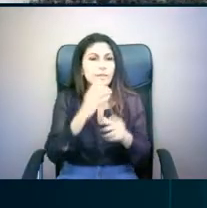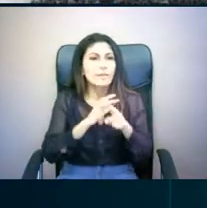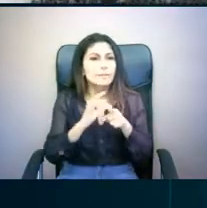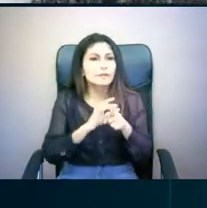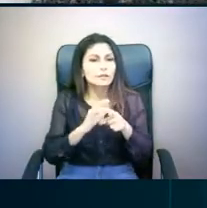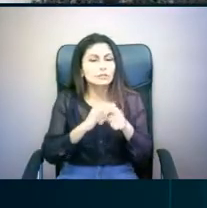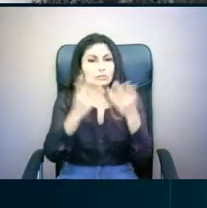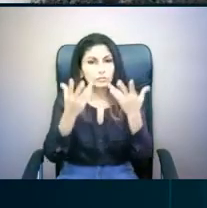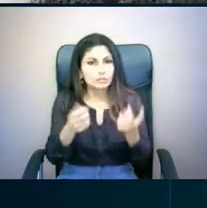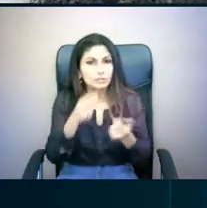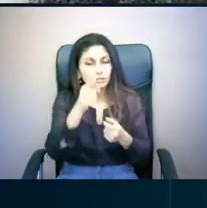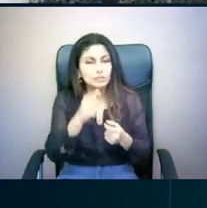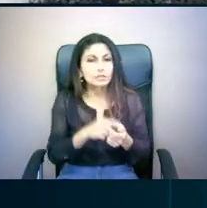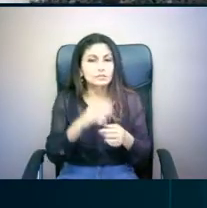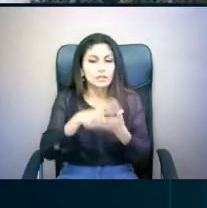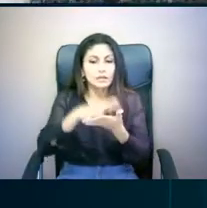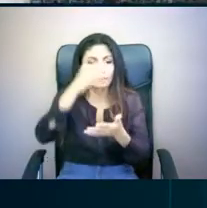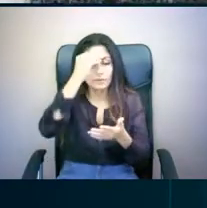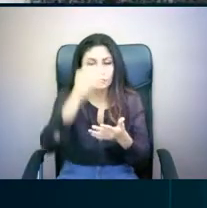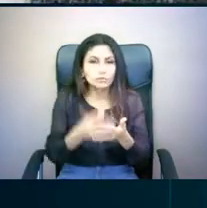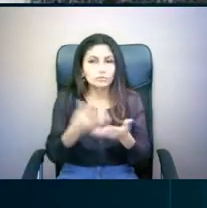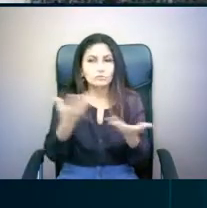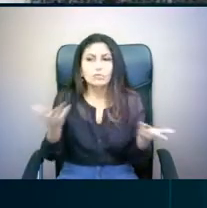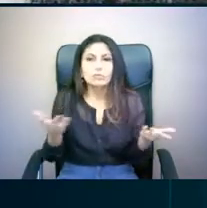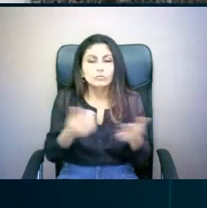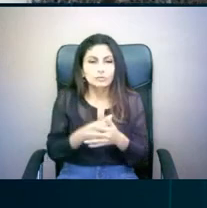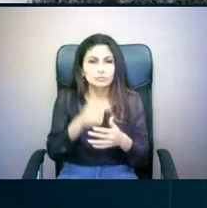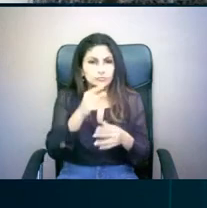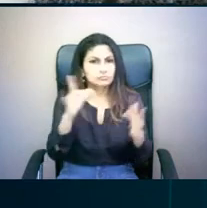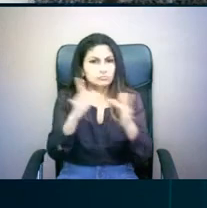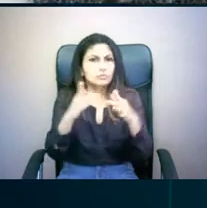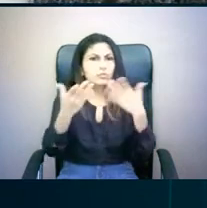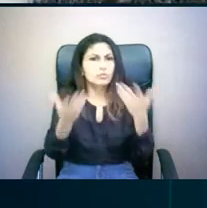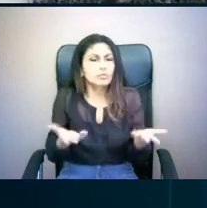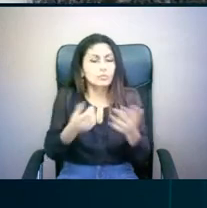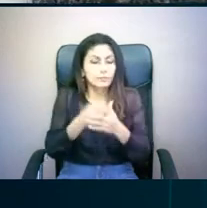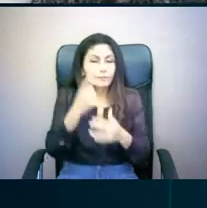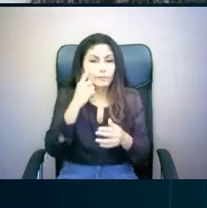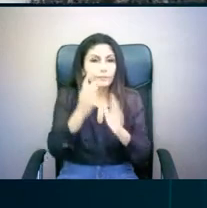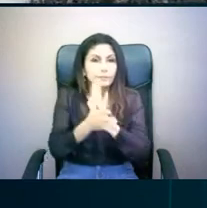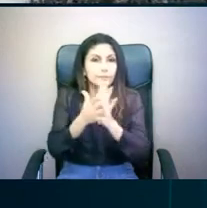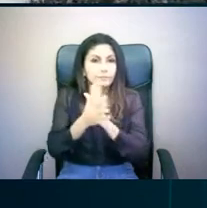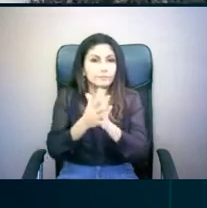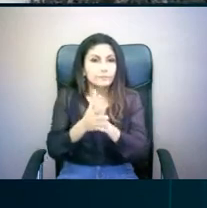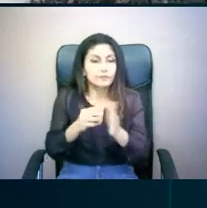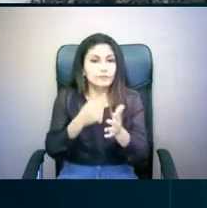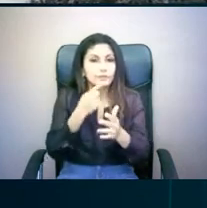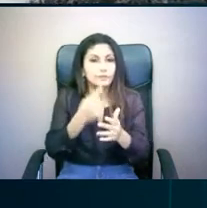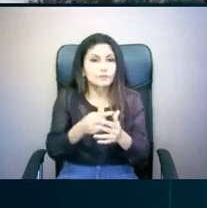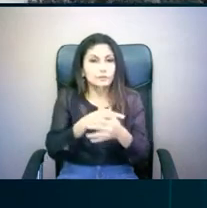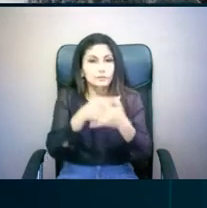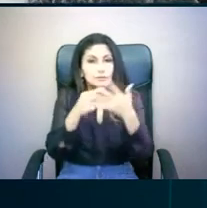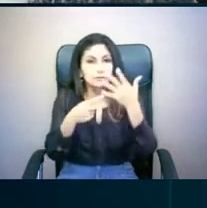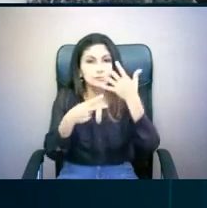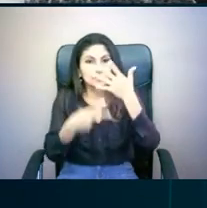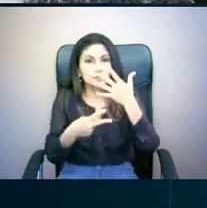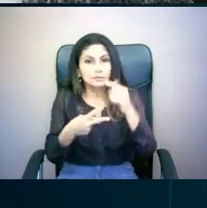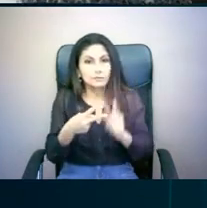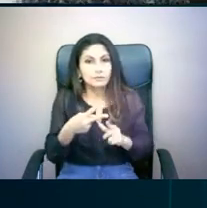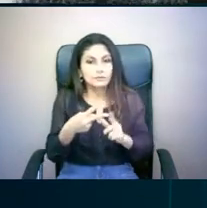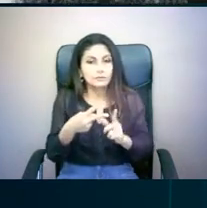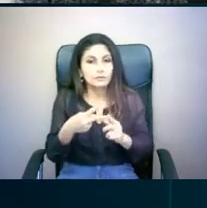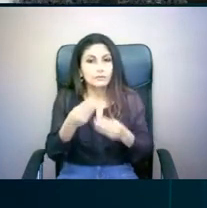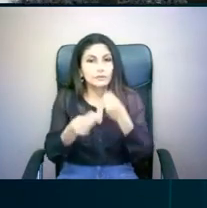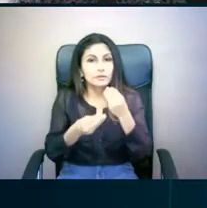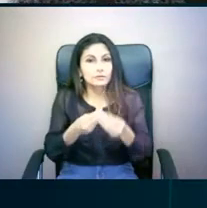que queremos ver aquí de las lecciones aprendidas? Pues las lecciones aprendidas vamos a marcarla en lo que es la aplicación 7, y es que vamos a tratar de hacer